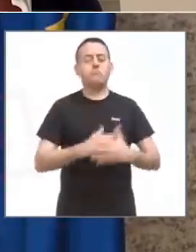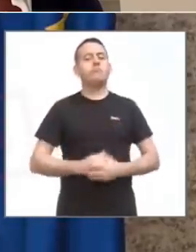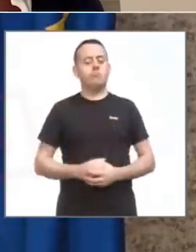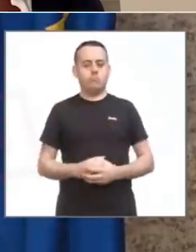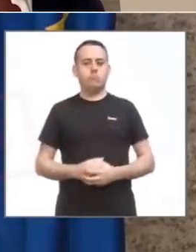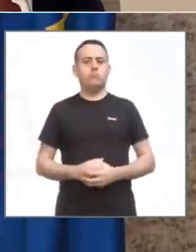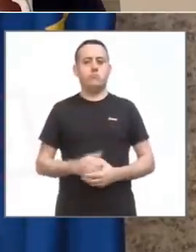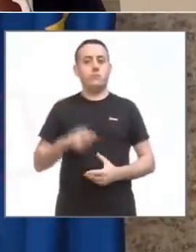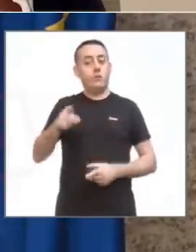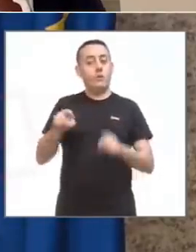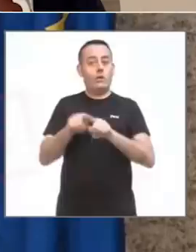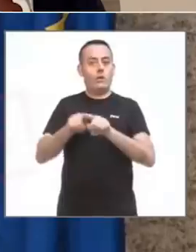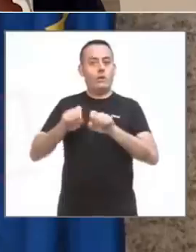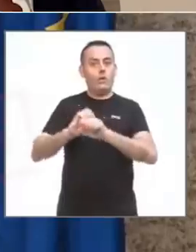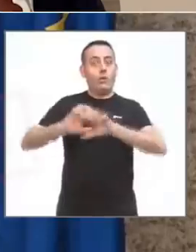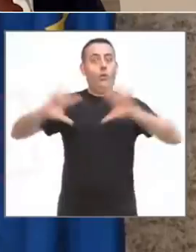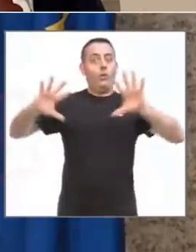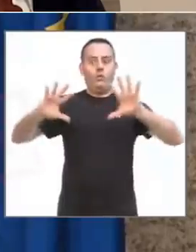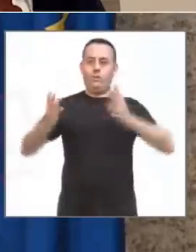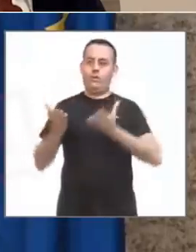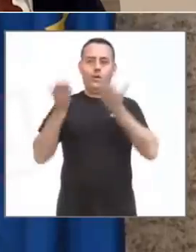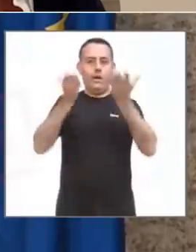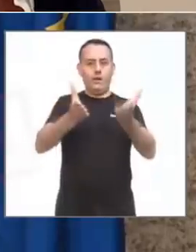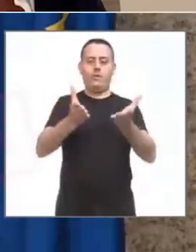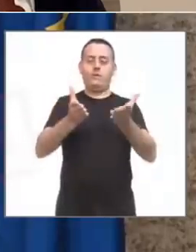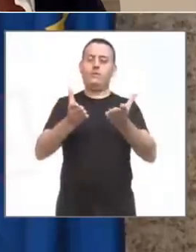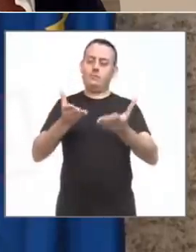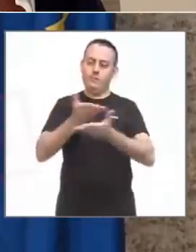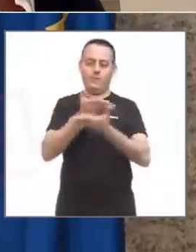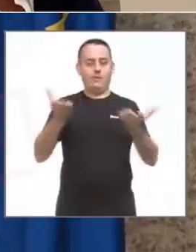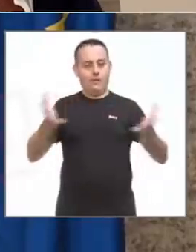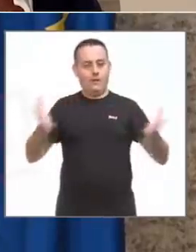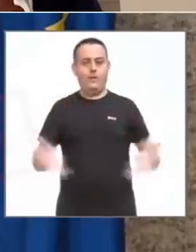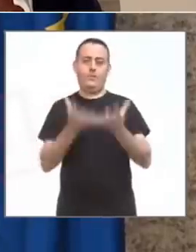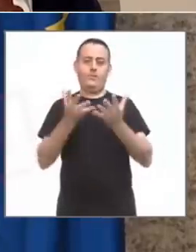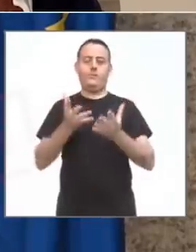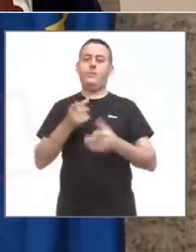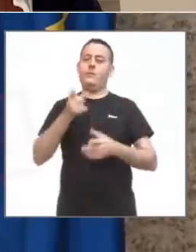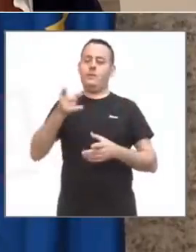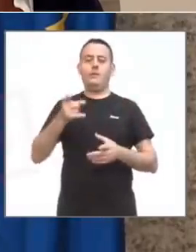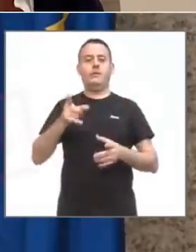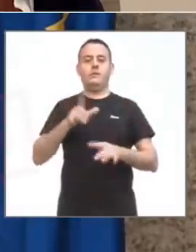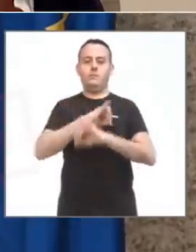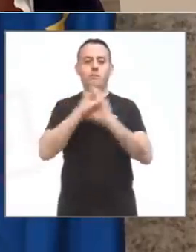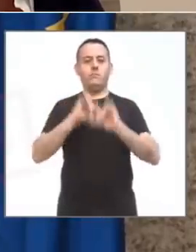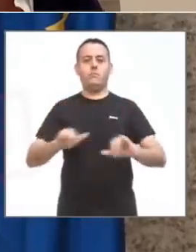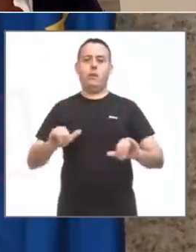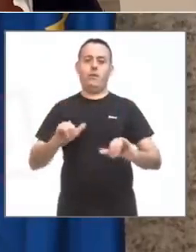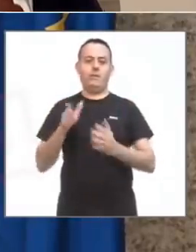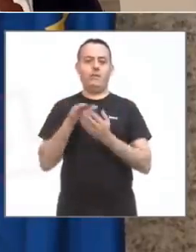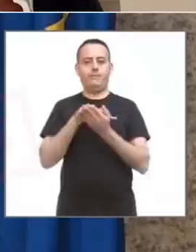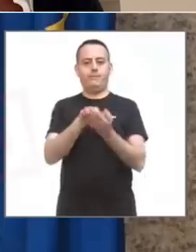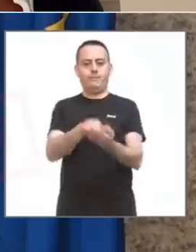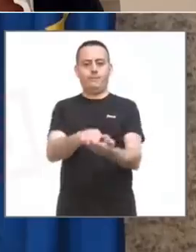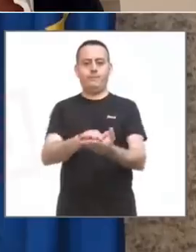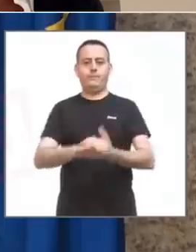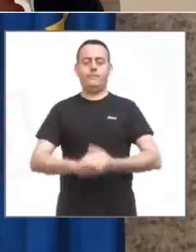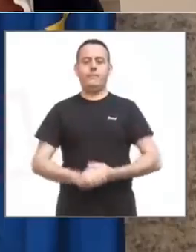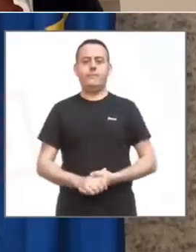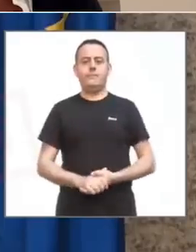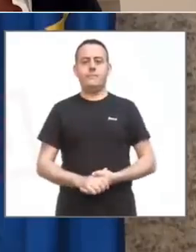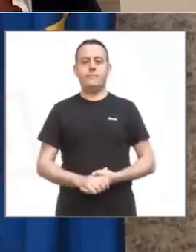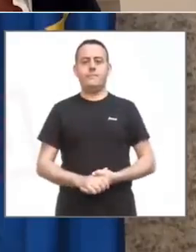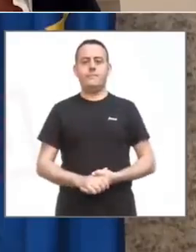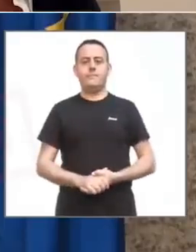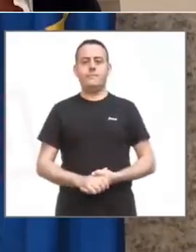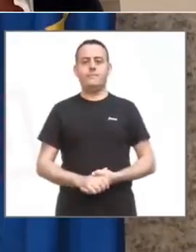como Pedro Sánchez, ha tenido la lealtad y el apoyo durante todo este tiempo, durante todas estas semanas, del Partido